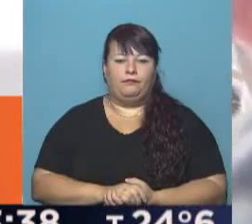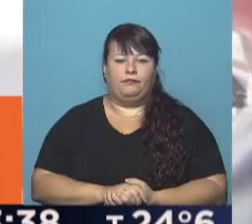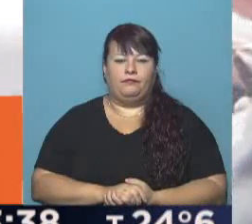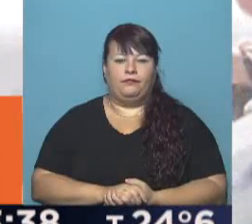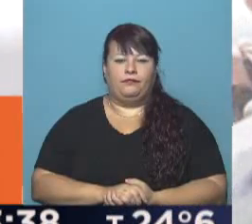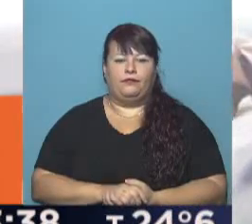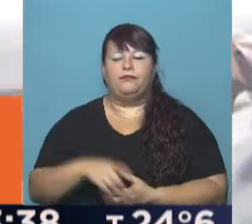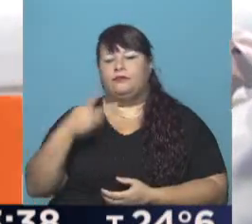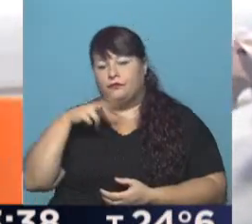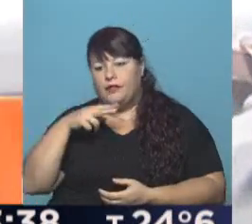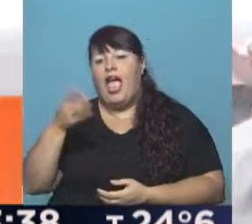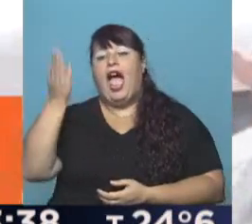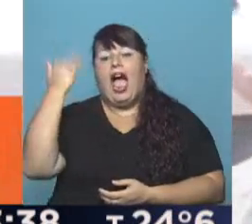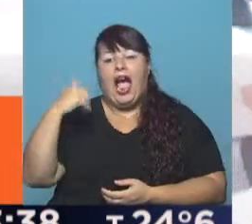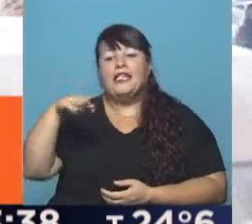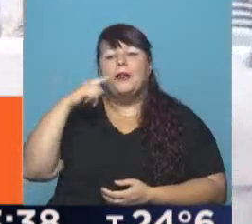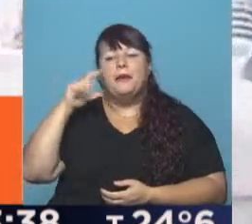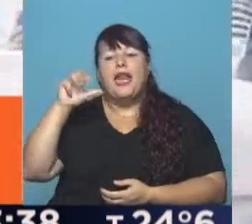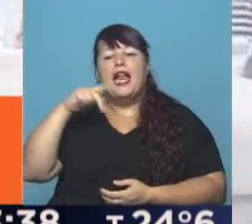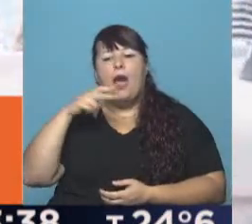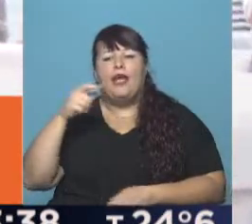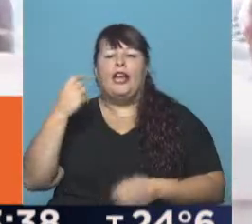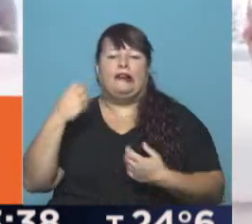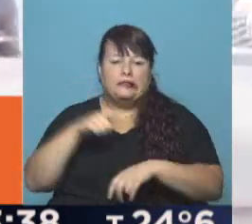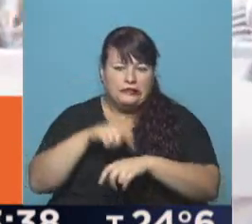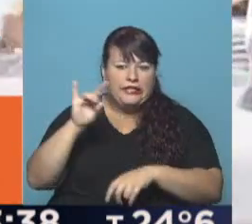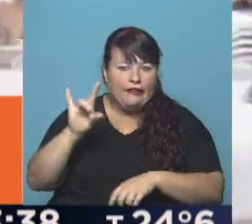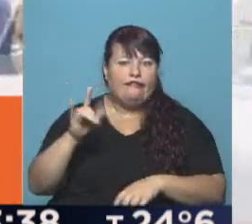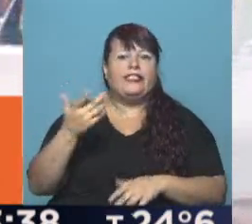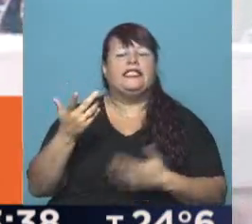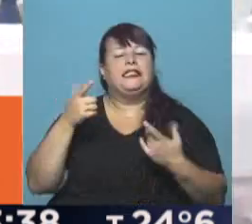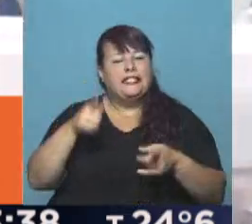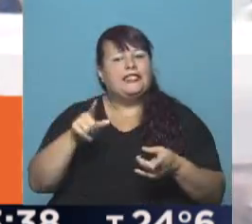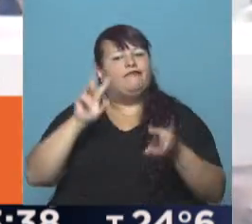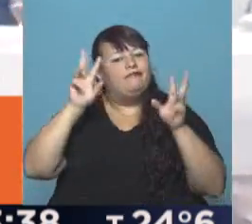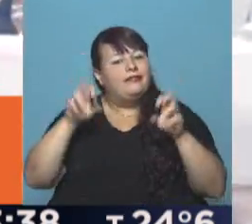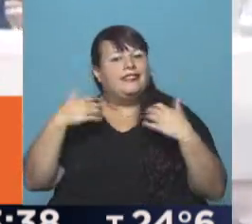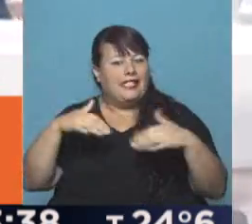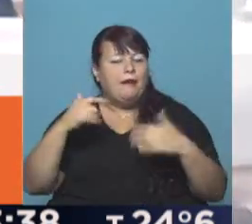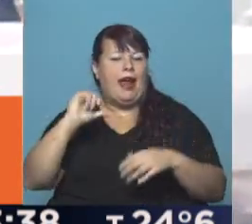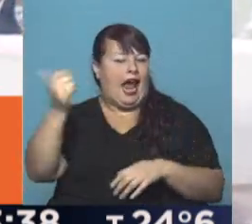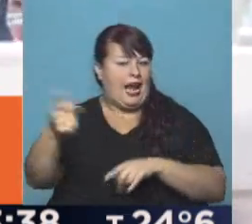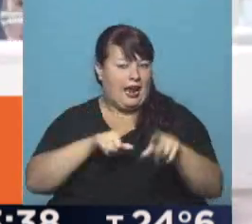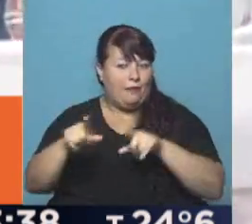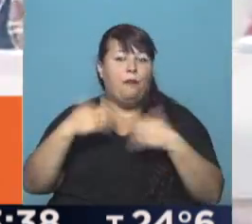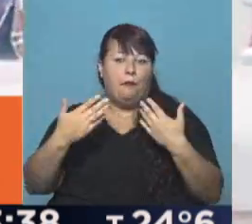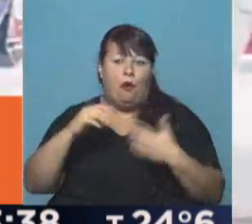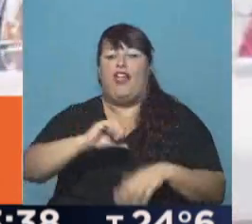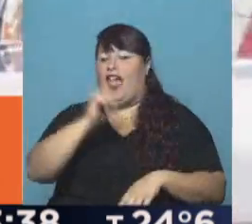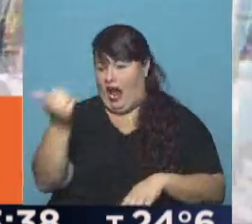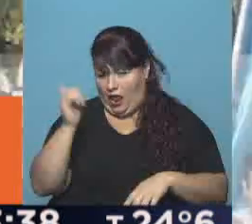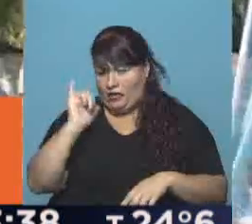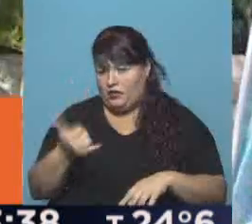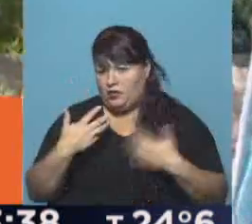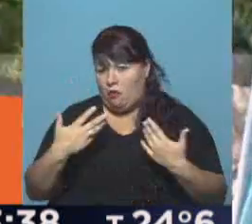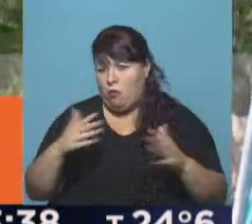que hacer en mina clavero le costó algo de tiempo que una es una de las condiciones para ganar la real y que podrían haberlo ganado por